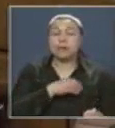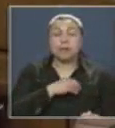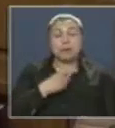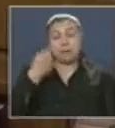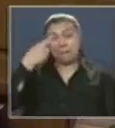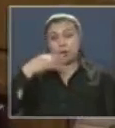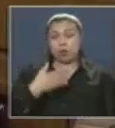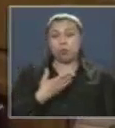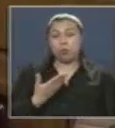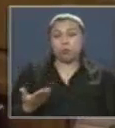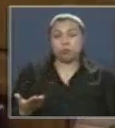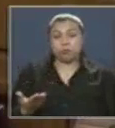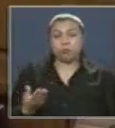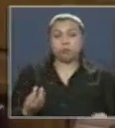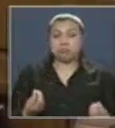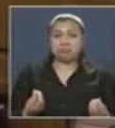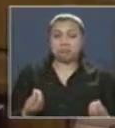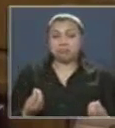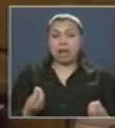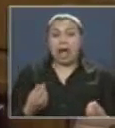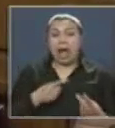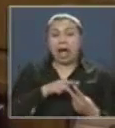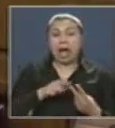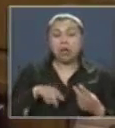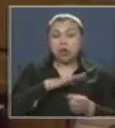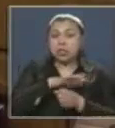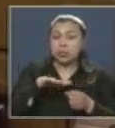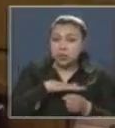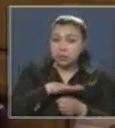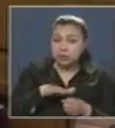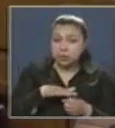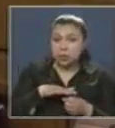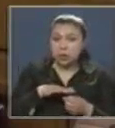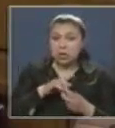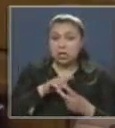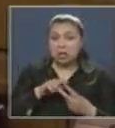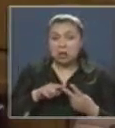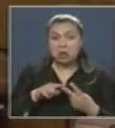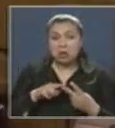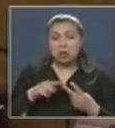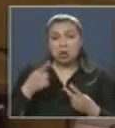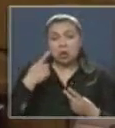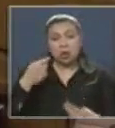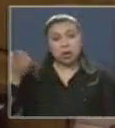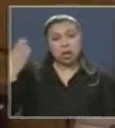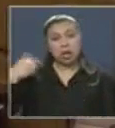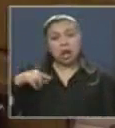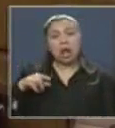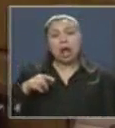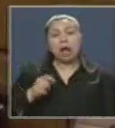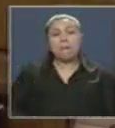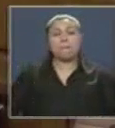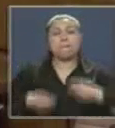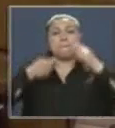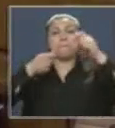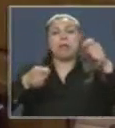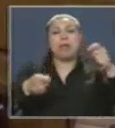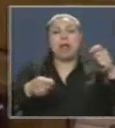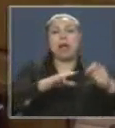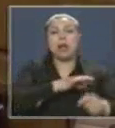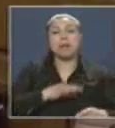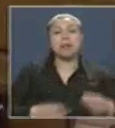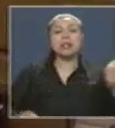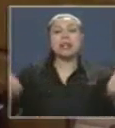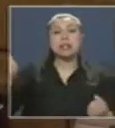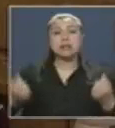fin y al cabo, hemos tenido 2 situaciones que nos parecen graves que han ocurrido en los últimos días. Por eso quiero oficiar a la señora ministra de Transporte para